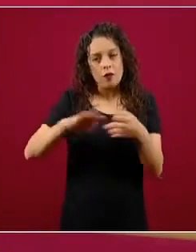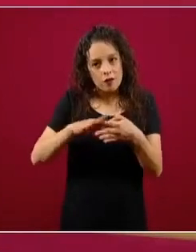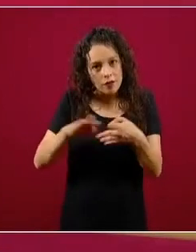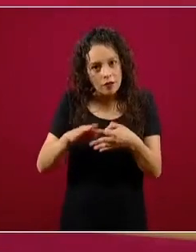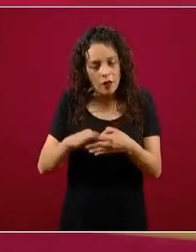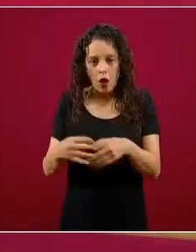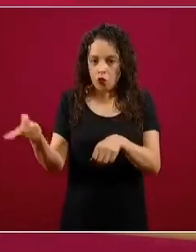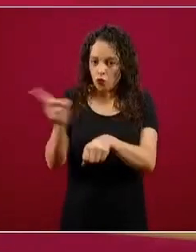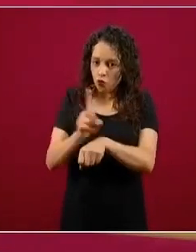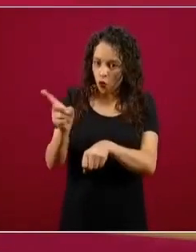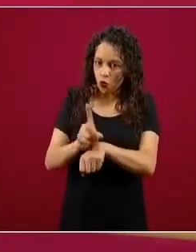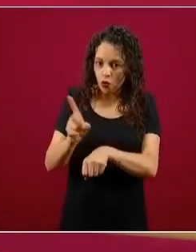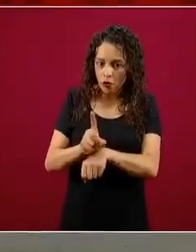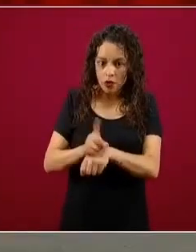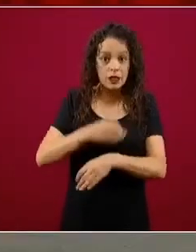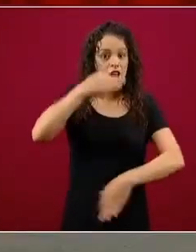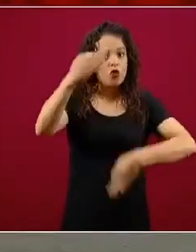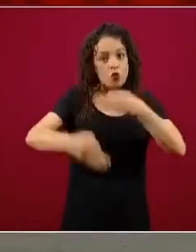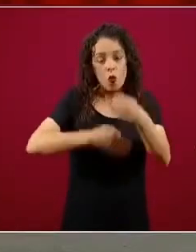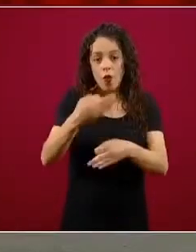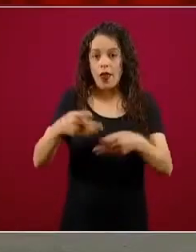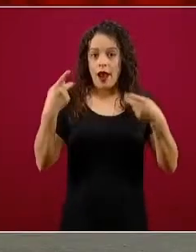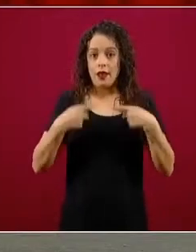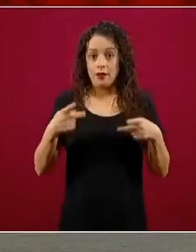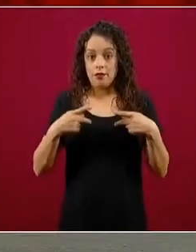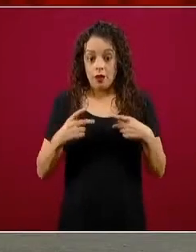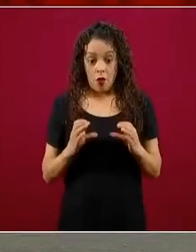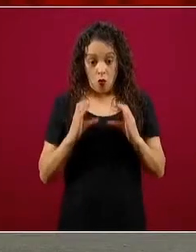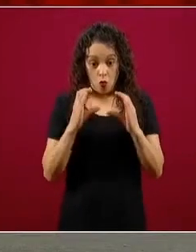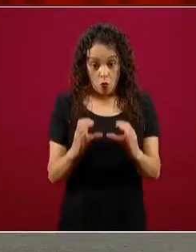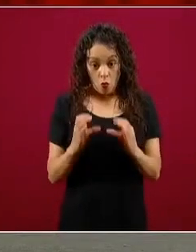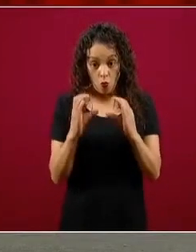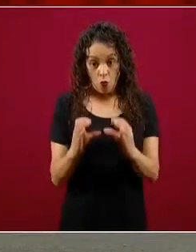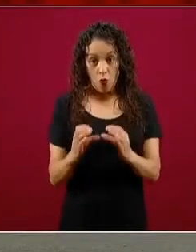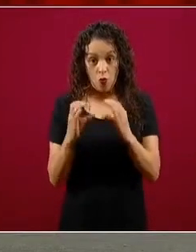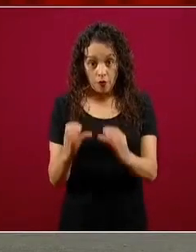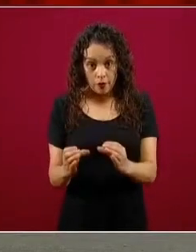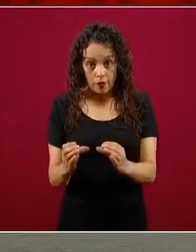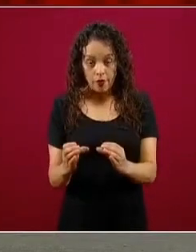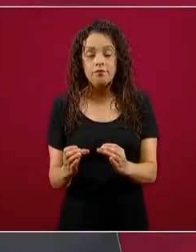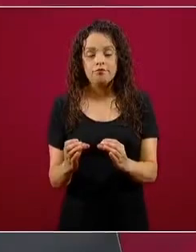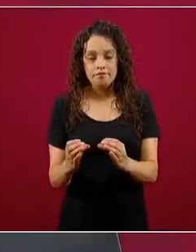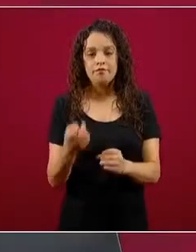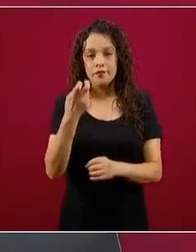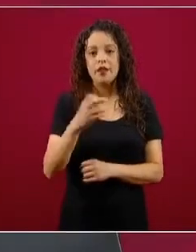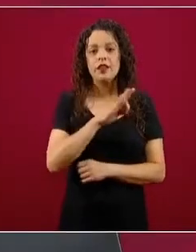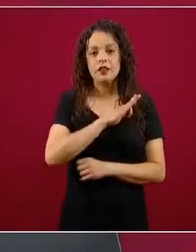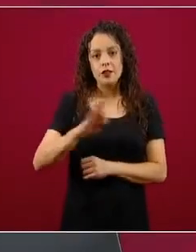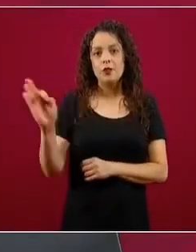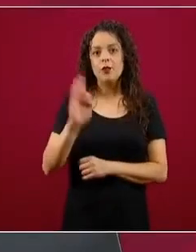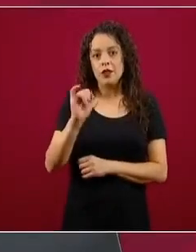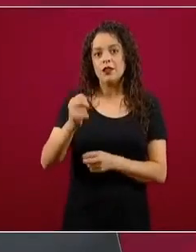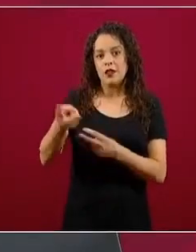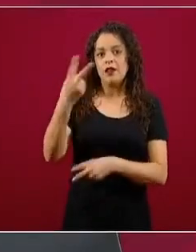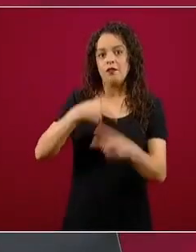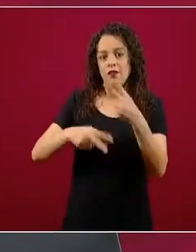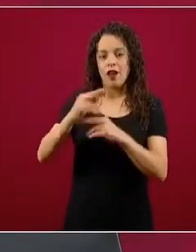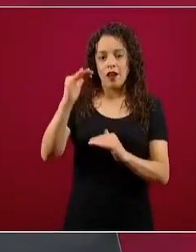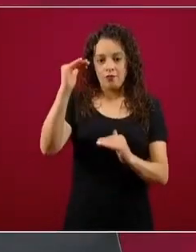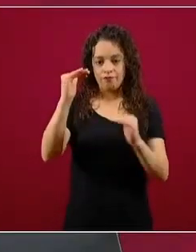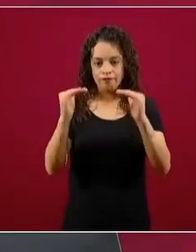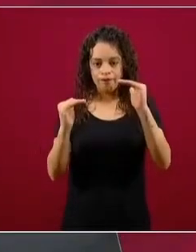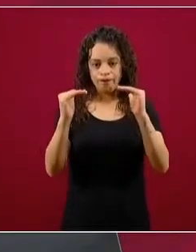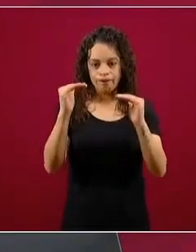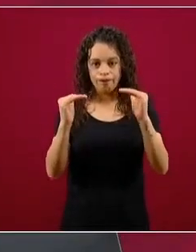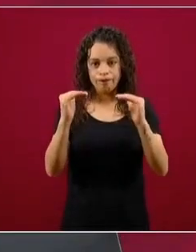todos los días, todas las personas, vamos a lograr mantenernos en un equilibrio razonable